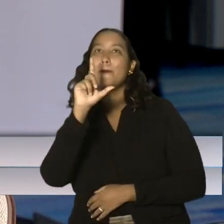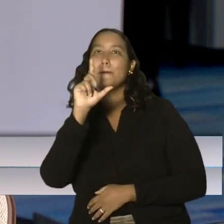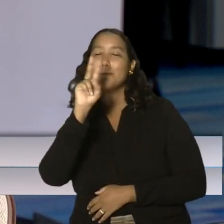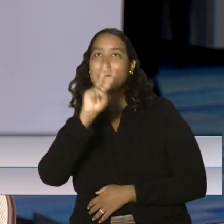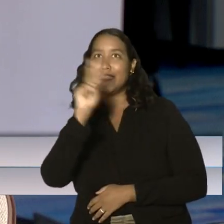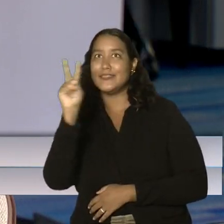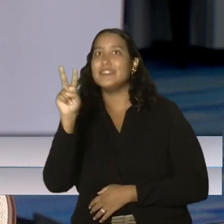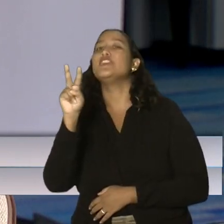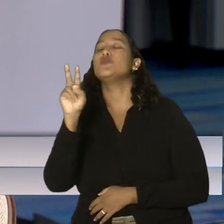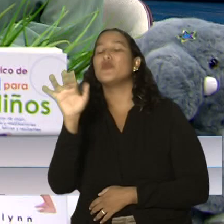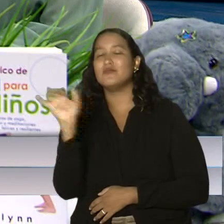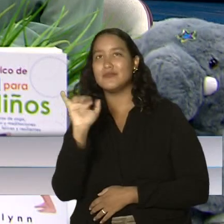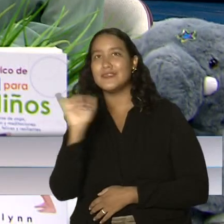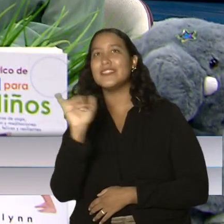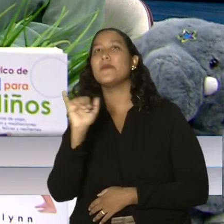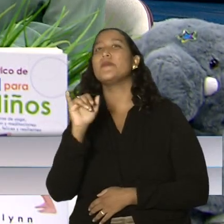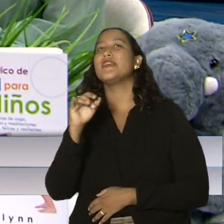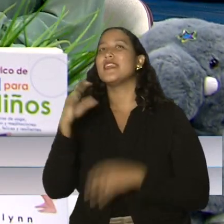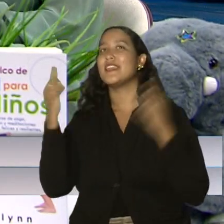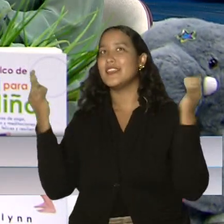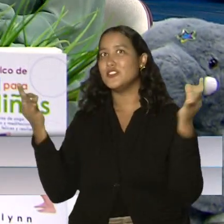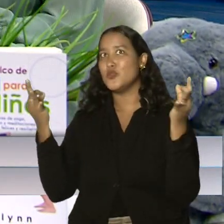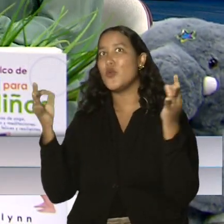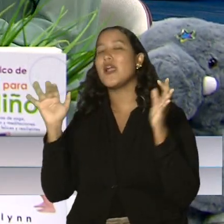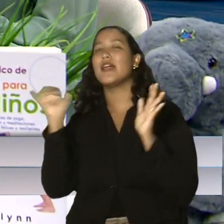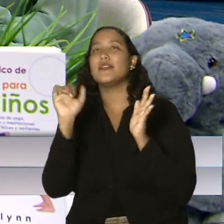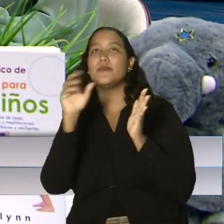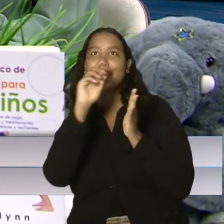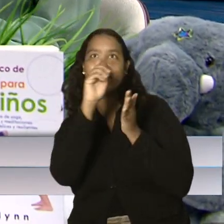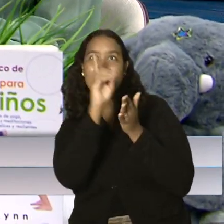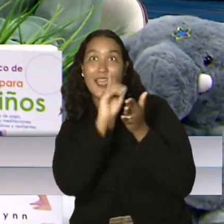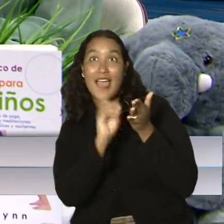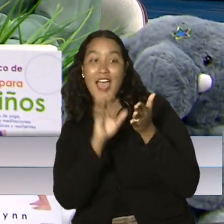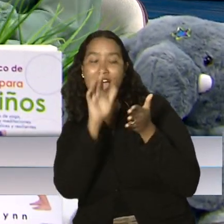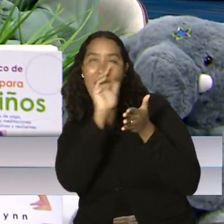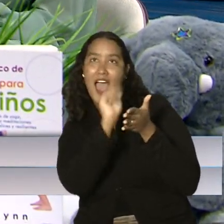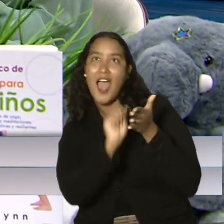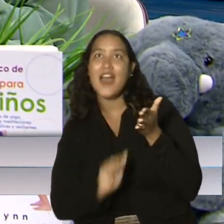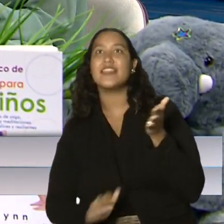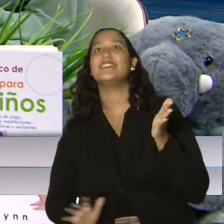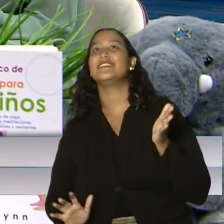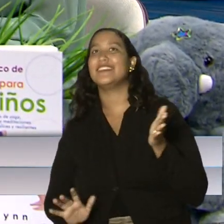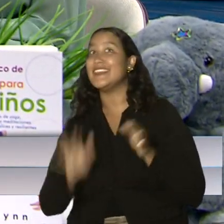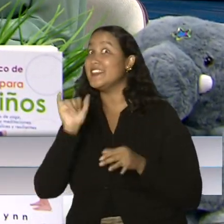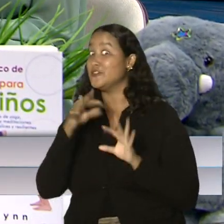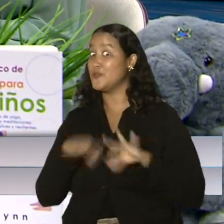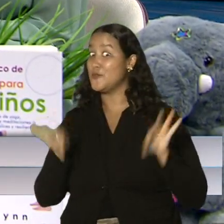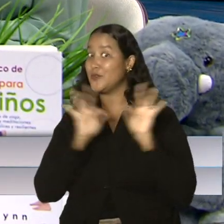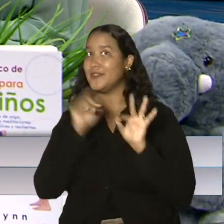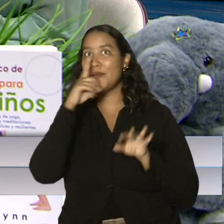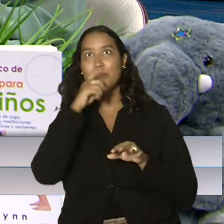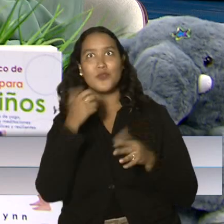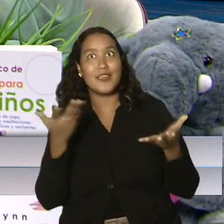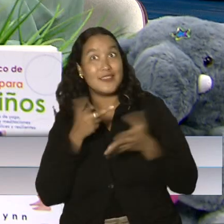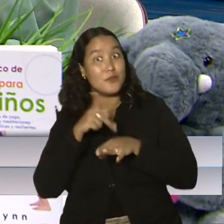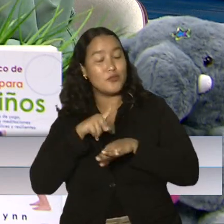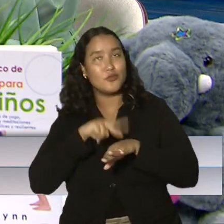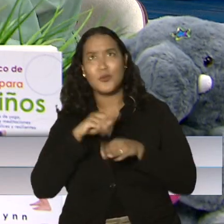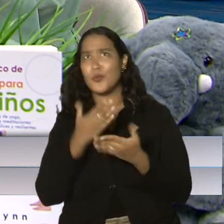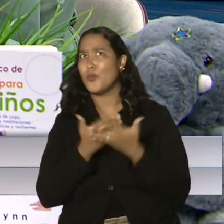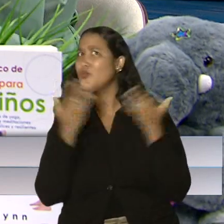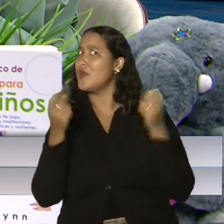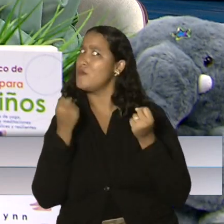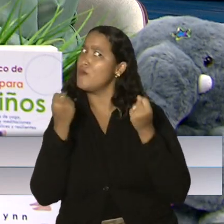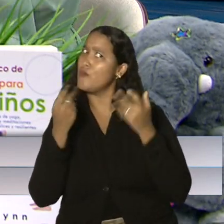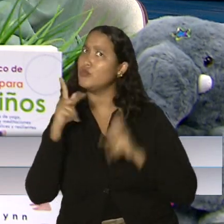taller familiar también Eso es excelente porque no se practica en todas partes ni hay tantísimos instructores en Puerto Rico y mucho menos